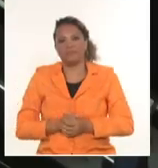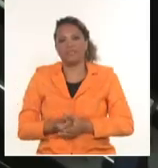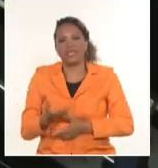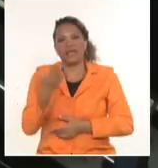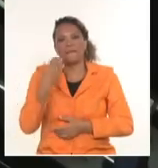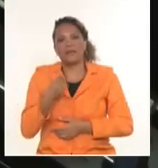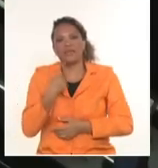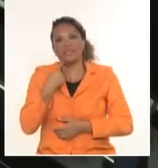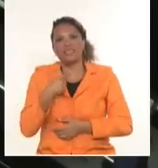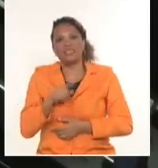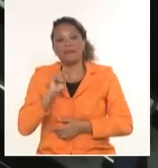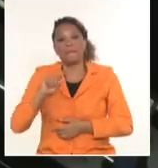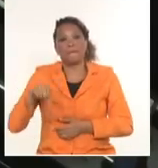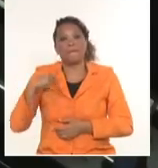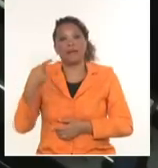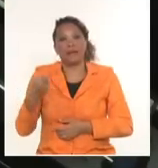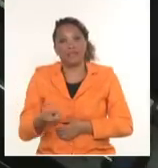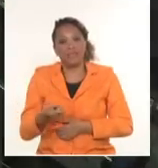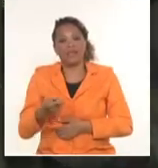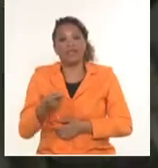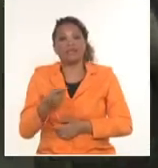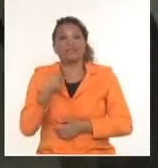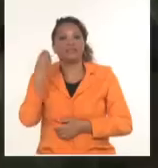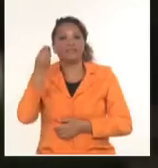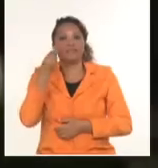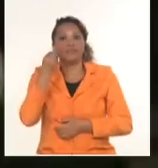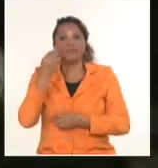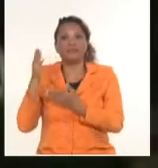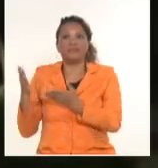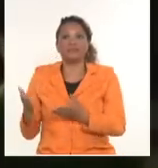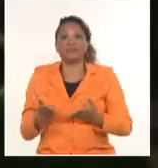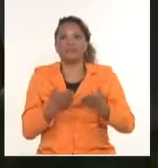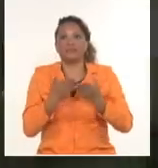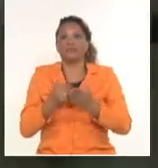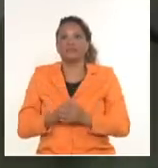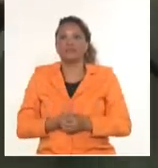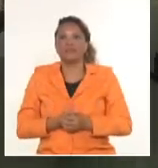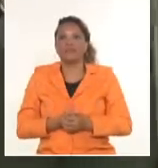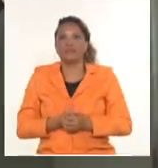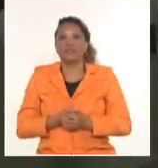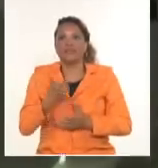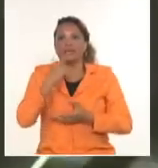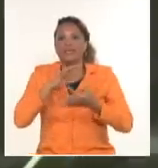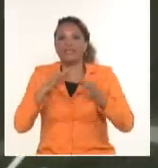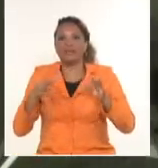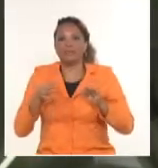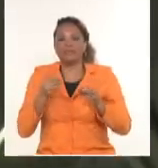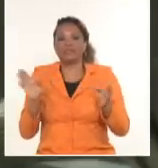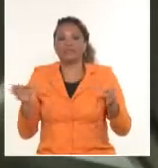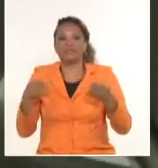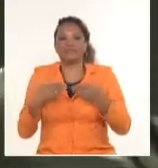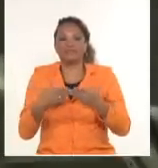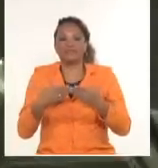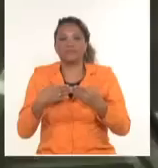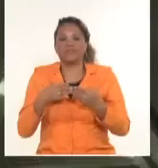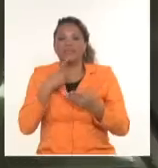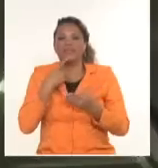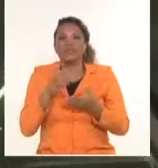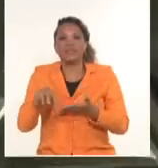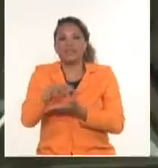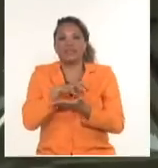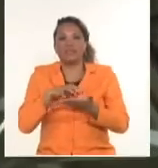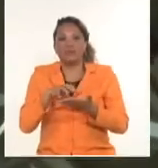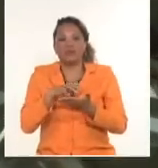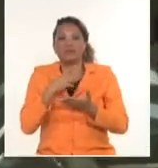Me dice que mañana está previsto un recibimiento desde Artemisa hasta Pinar con cierre en su natal Herradura,